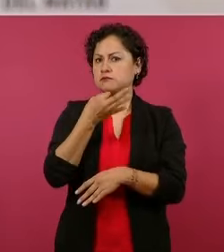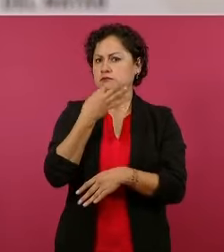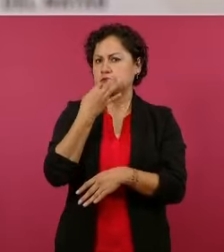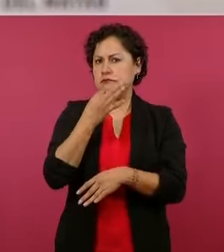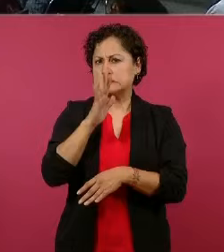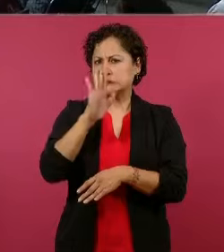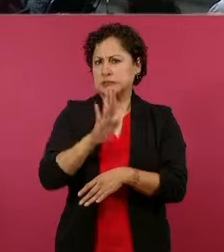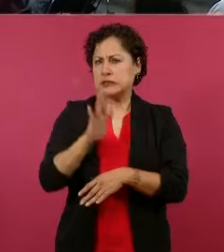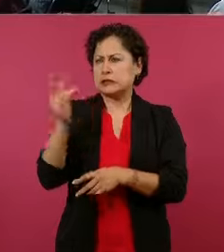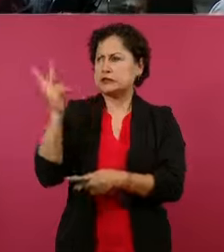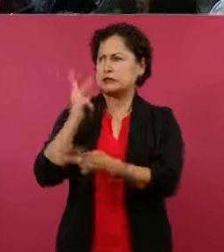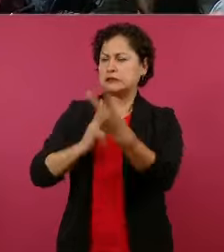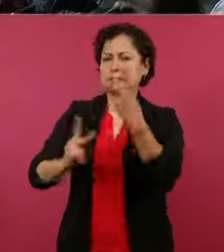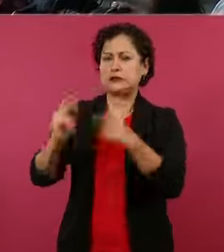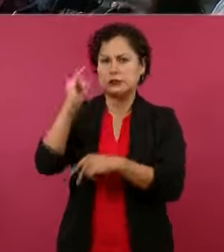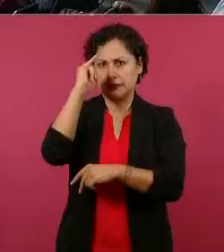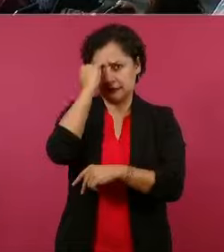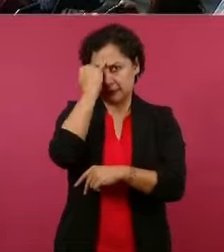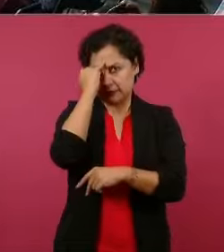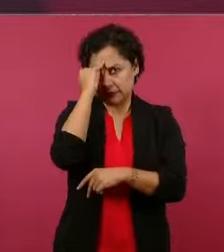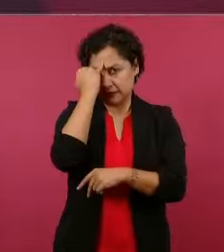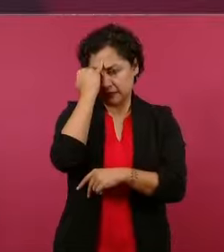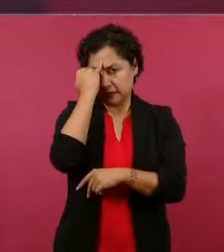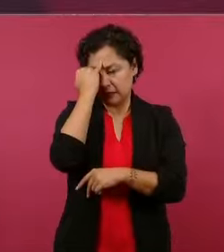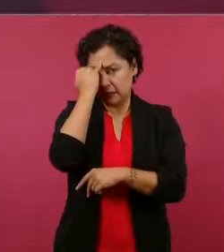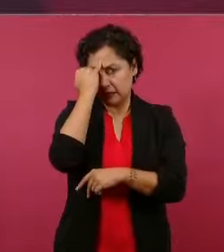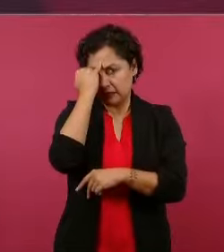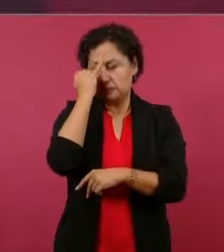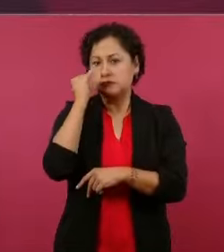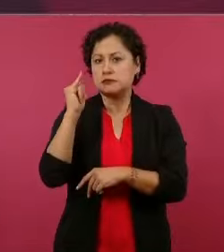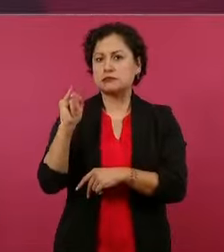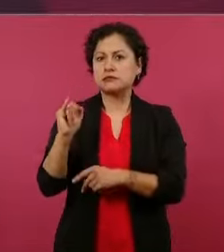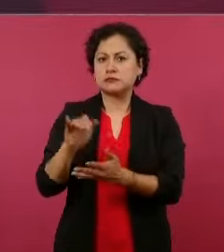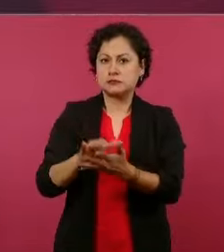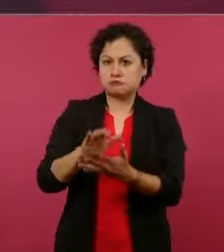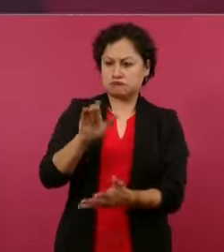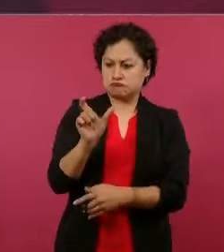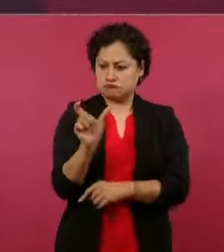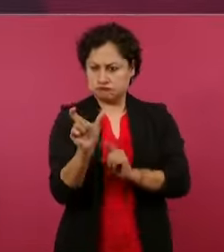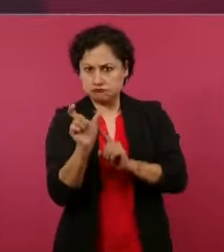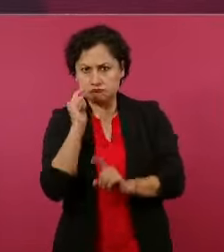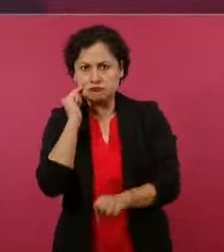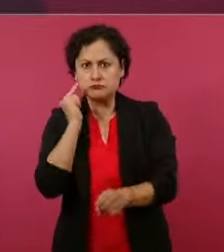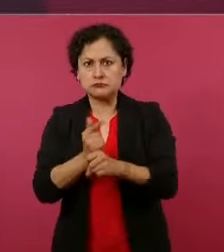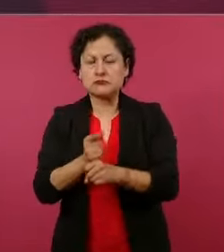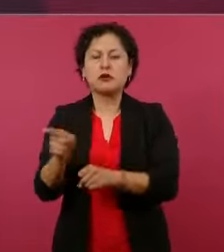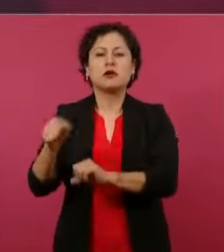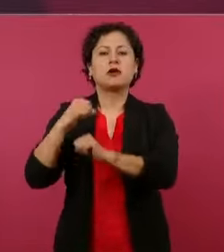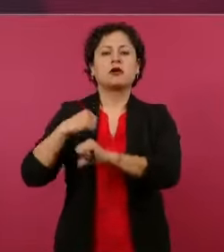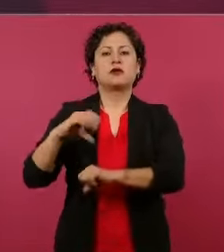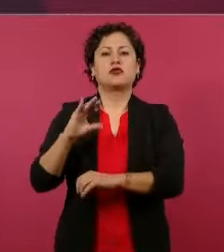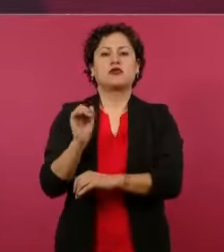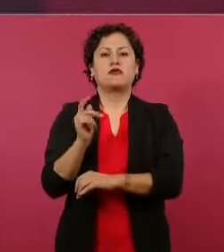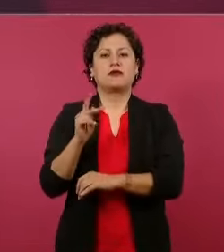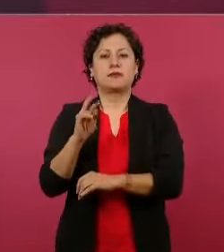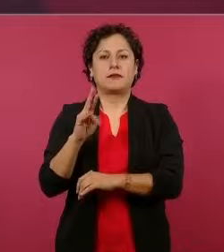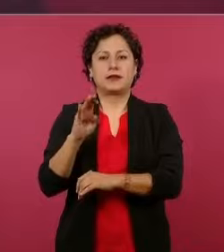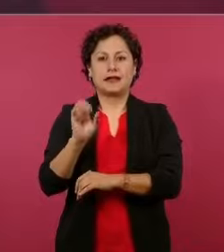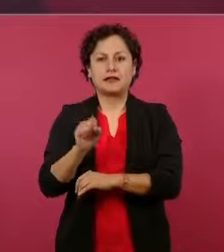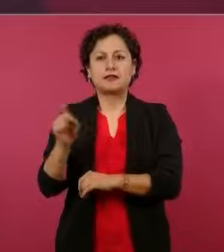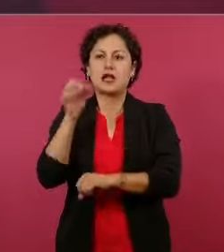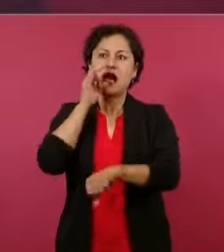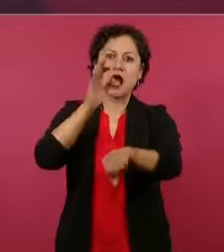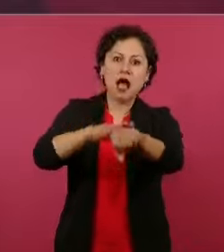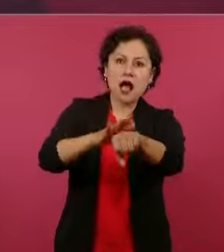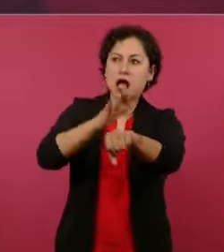es de la India este y se encontró algún lote cofepris lo solamente lo que hace es notifica las instituciones